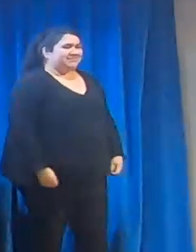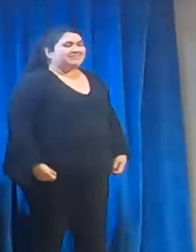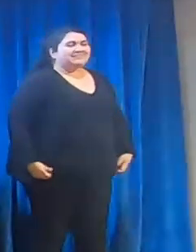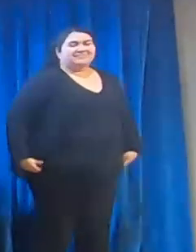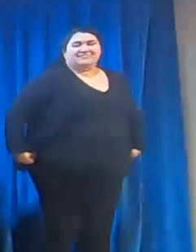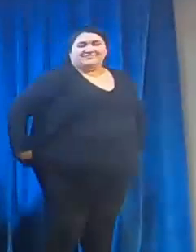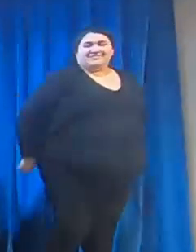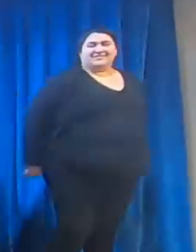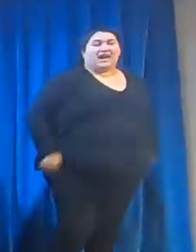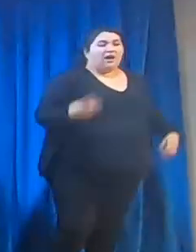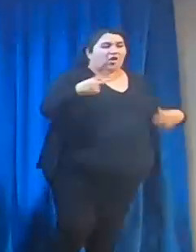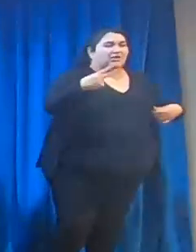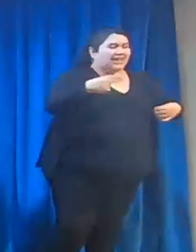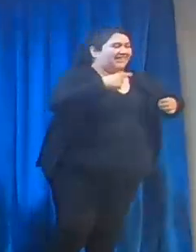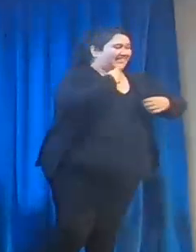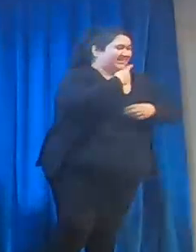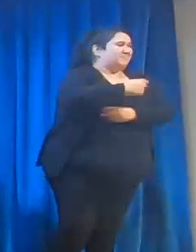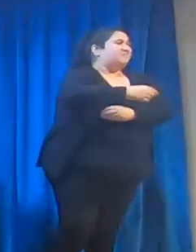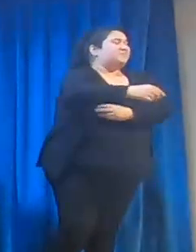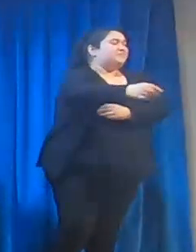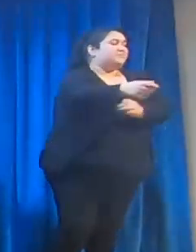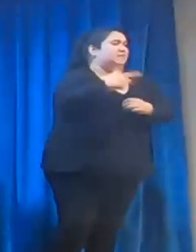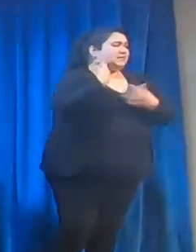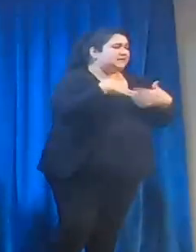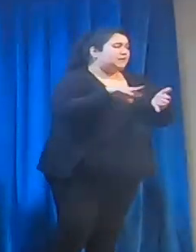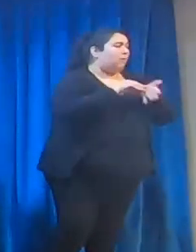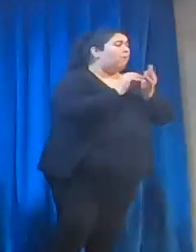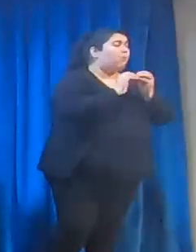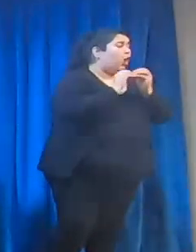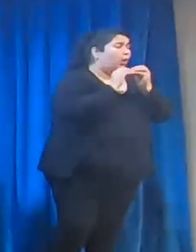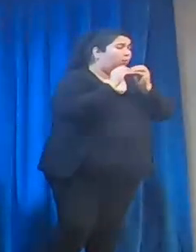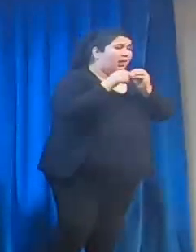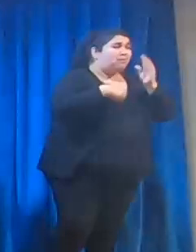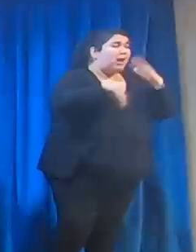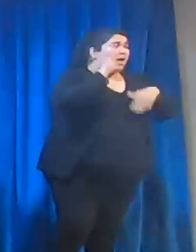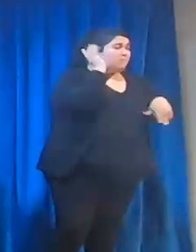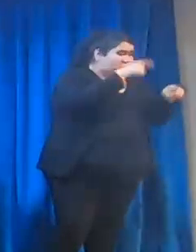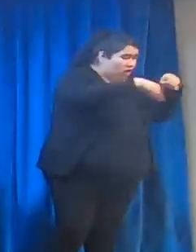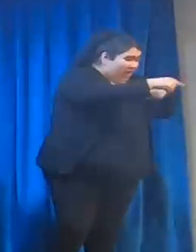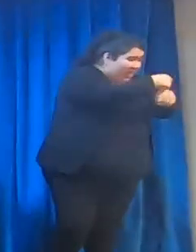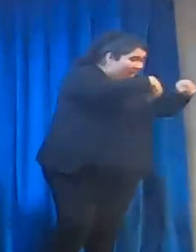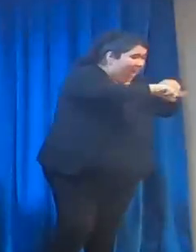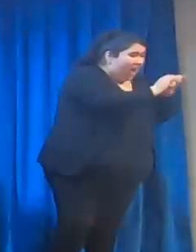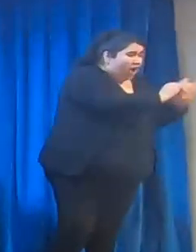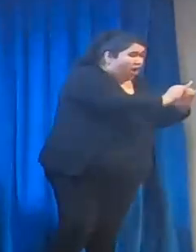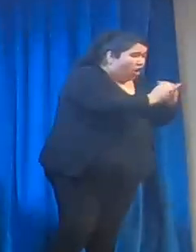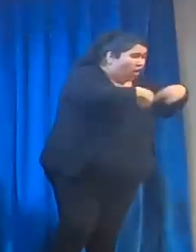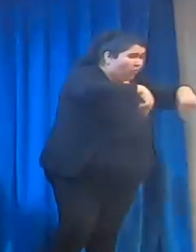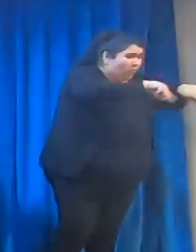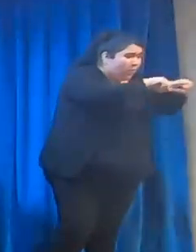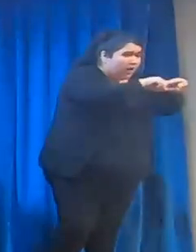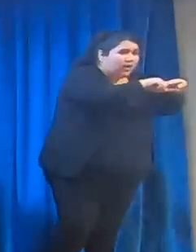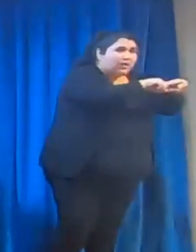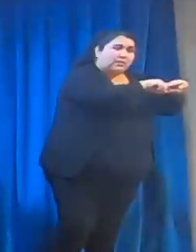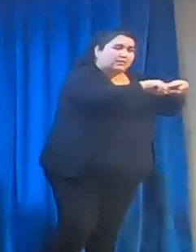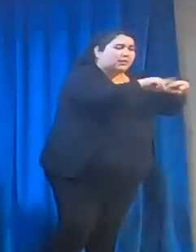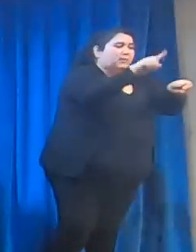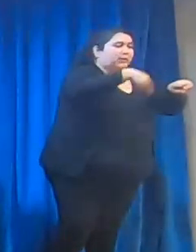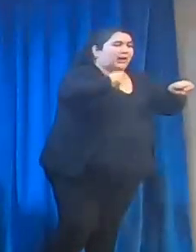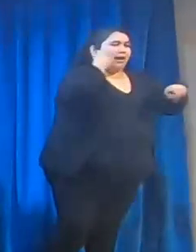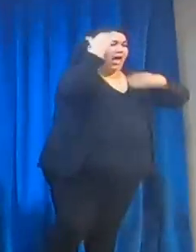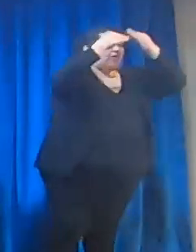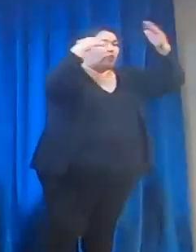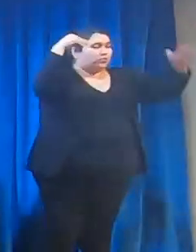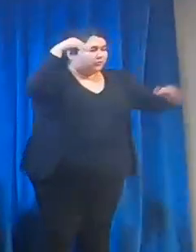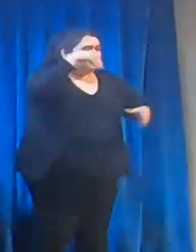pijamada. La pijamada, pero digo, cantidad de problemas entre los chicos y entre los adolescentes tienen que ver con cuestiones adultas